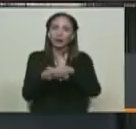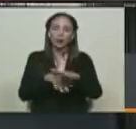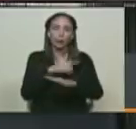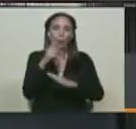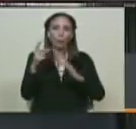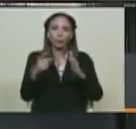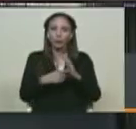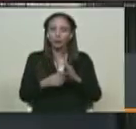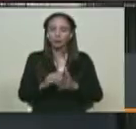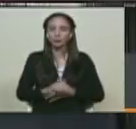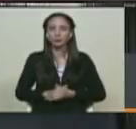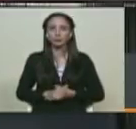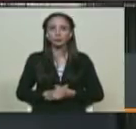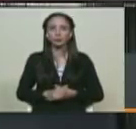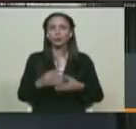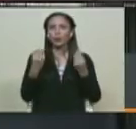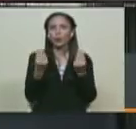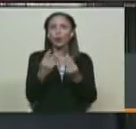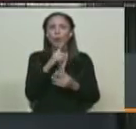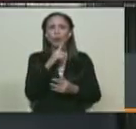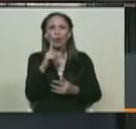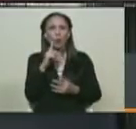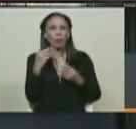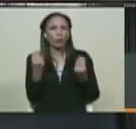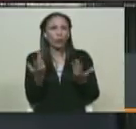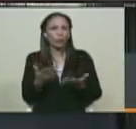extra. ¿Cómo se llama eso?